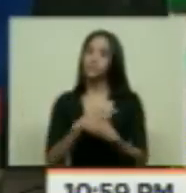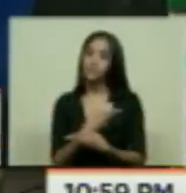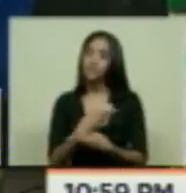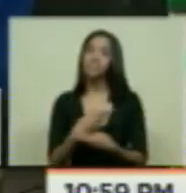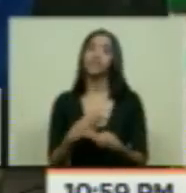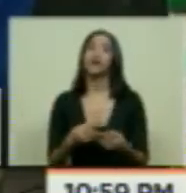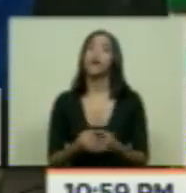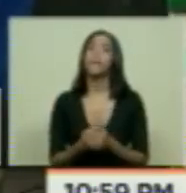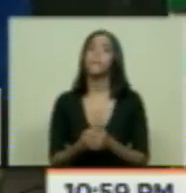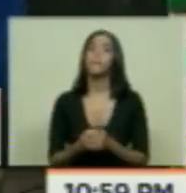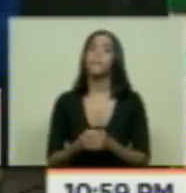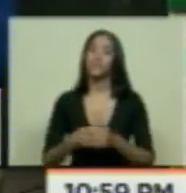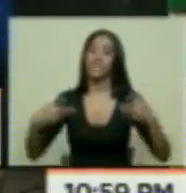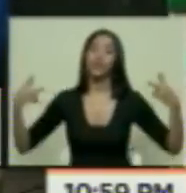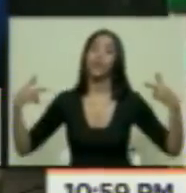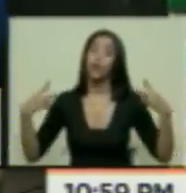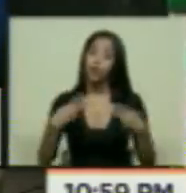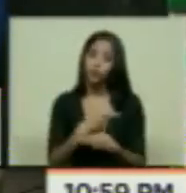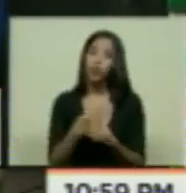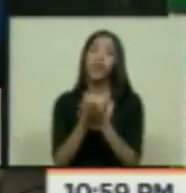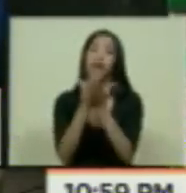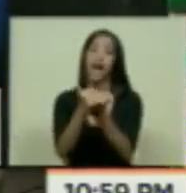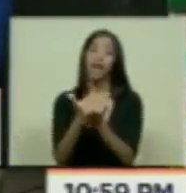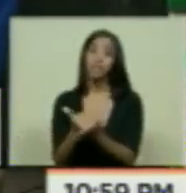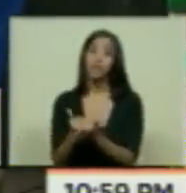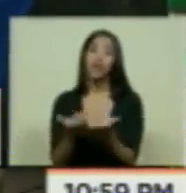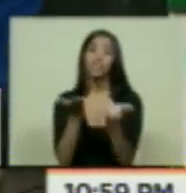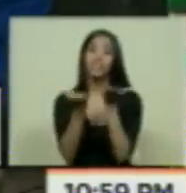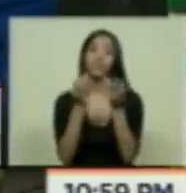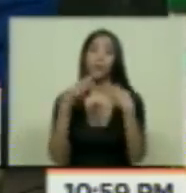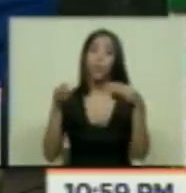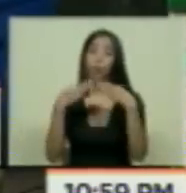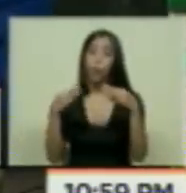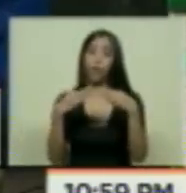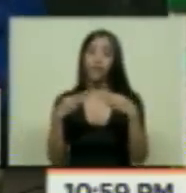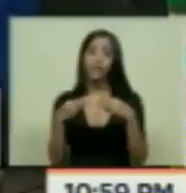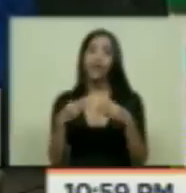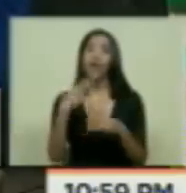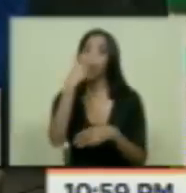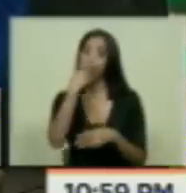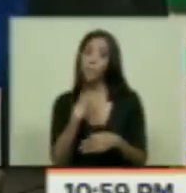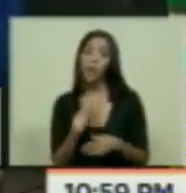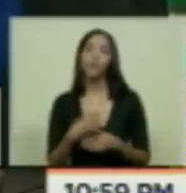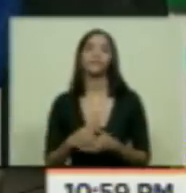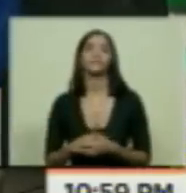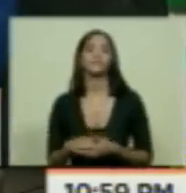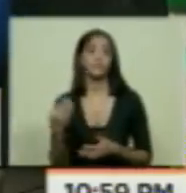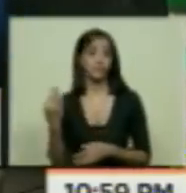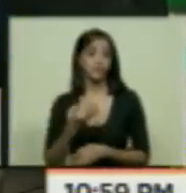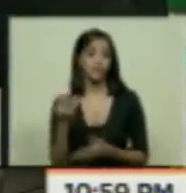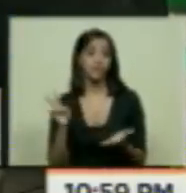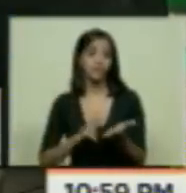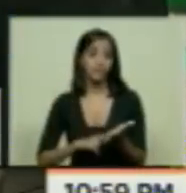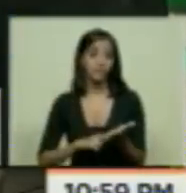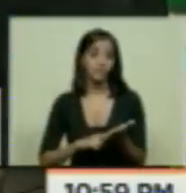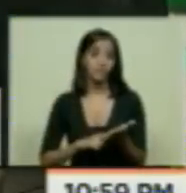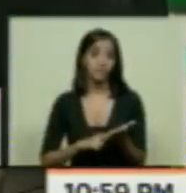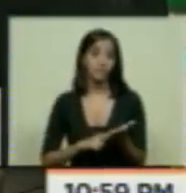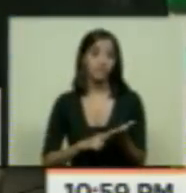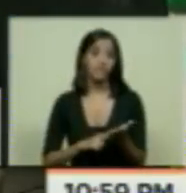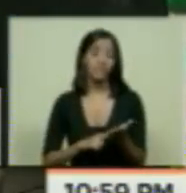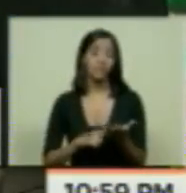eliminó los subsidios a los servicios públicos a los más pobres, ¿verdad? Por el tema del